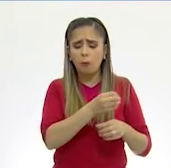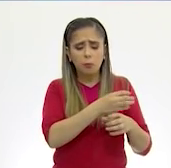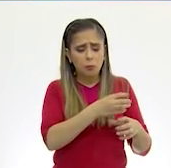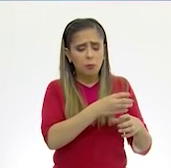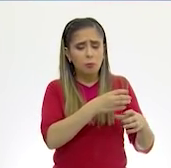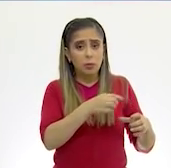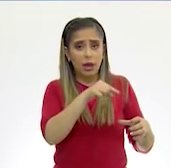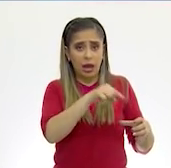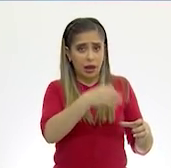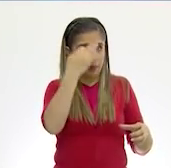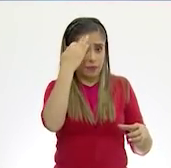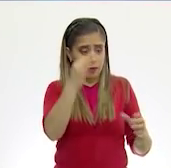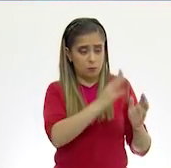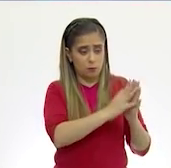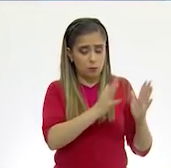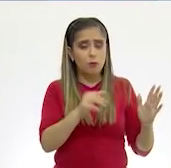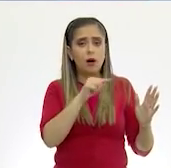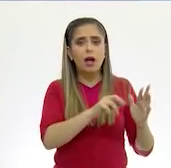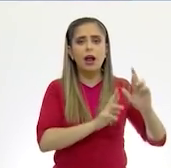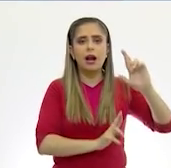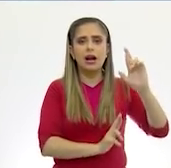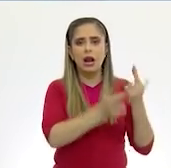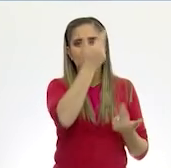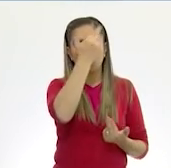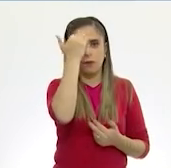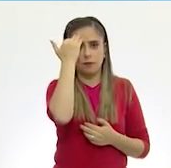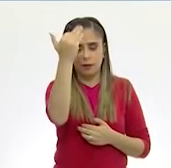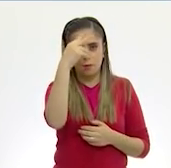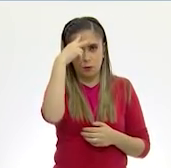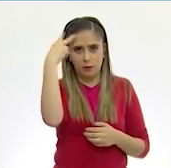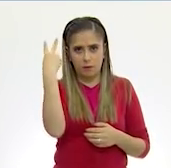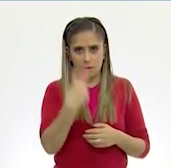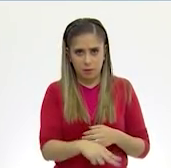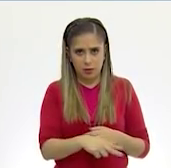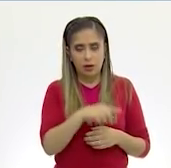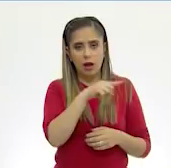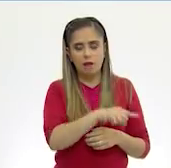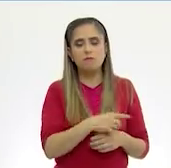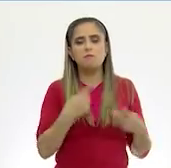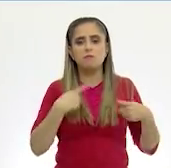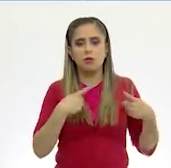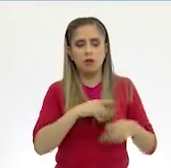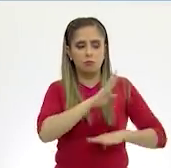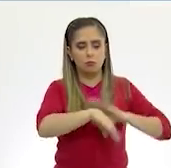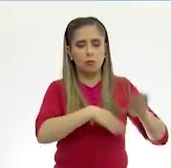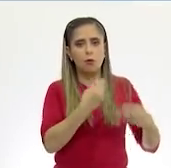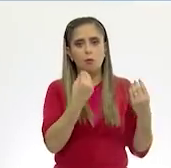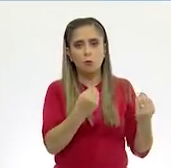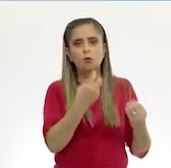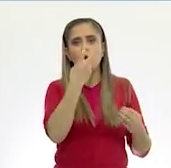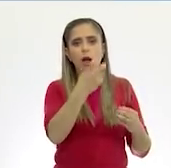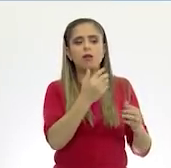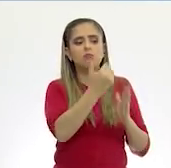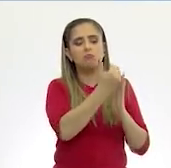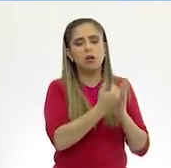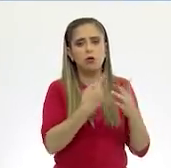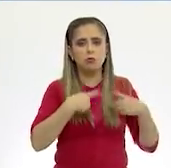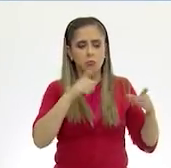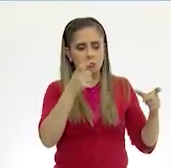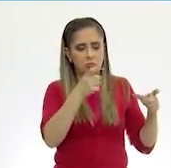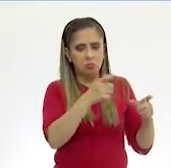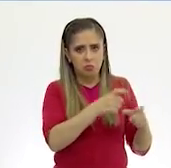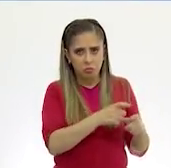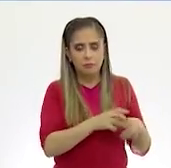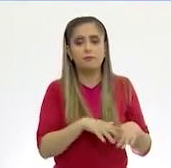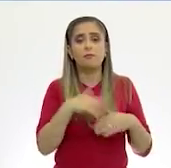que destacar que ocurrió la Revolución Mexicana, que trajo consigo la disminución del número de habitantes. La segunda etapa se puede